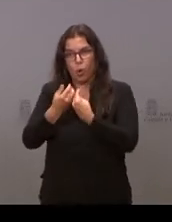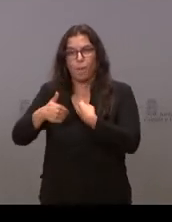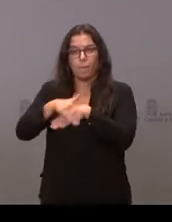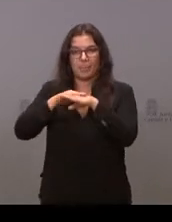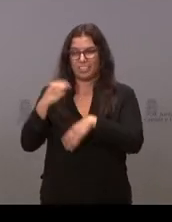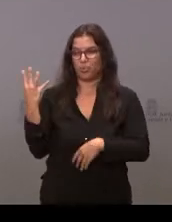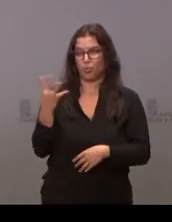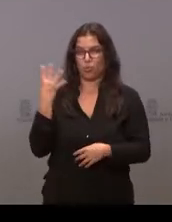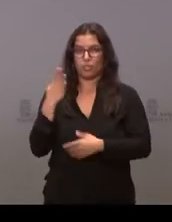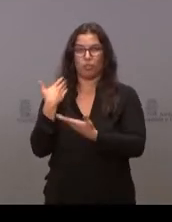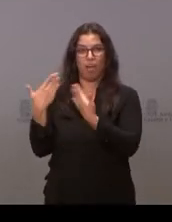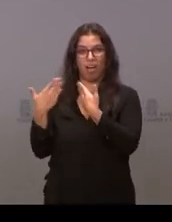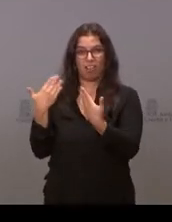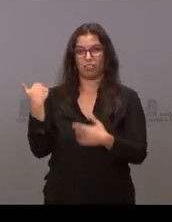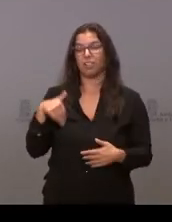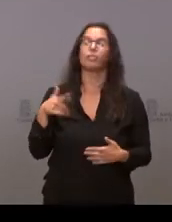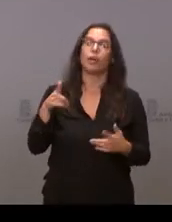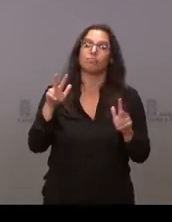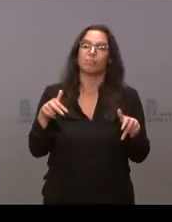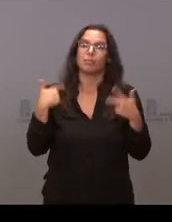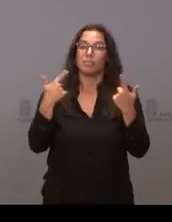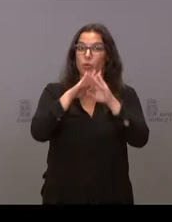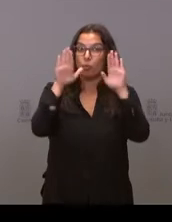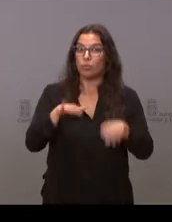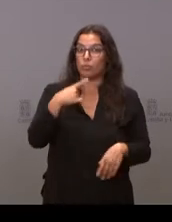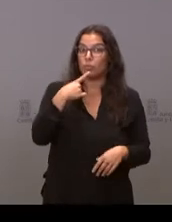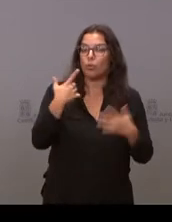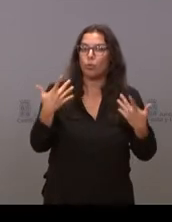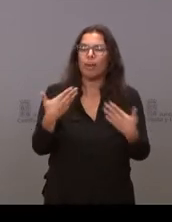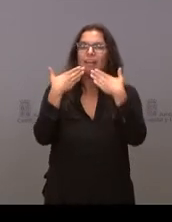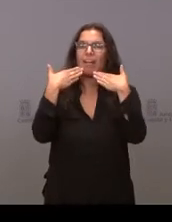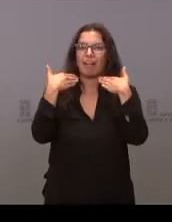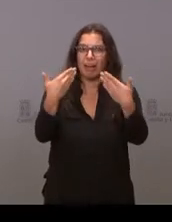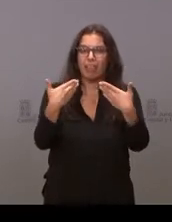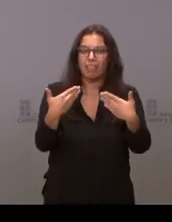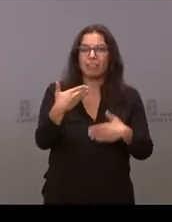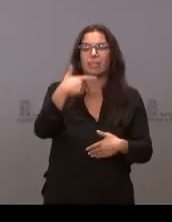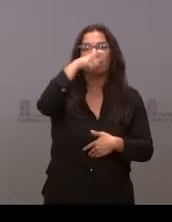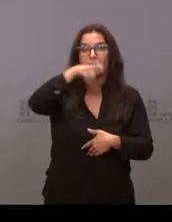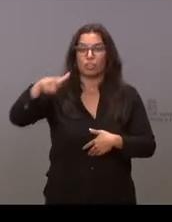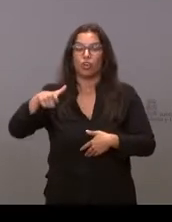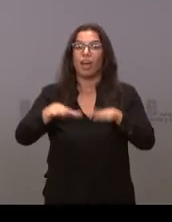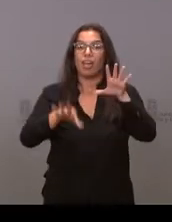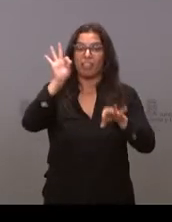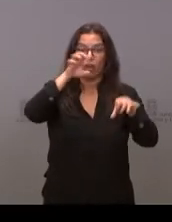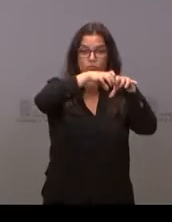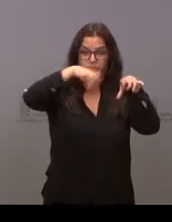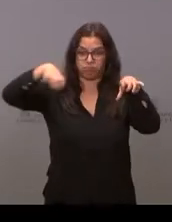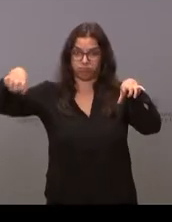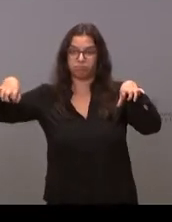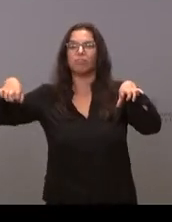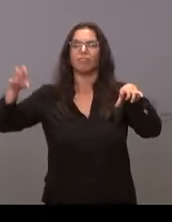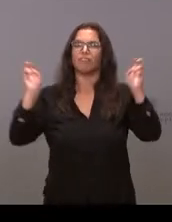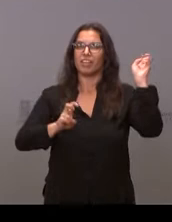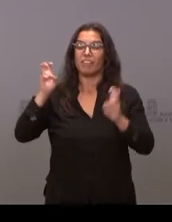que permitidme que termine agradeciendo la confianza de los expositores que, aun con toda la incertidumbre